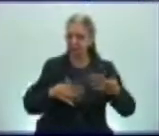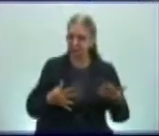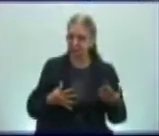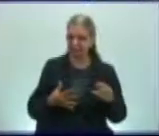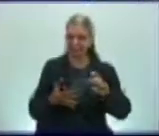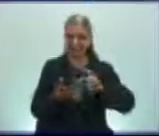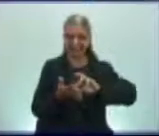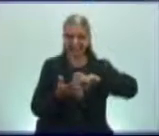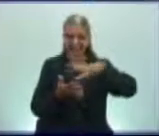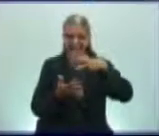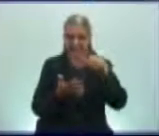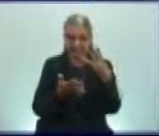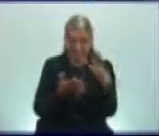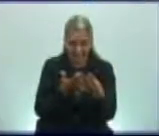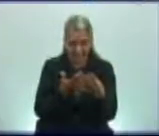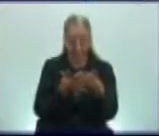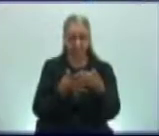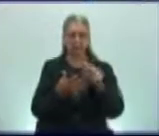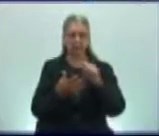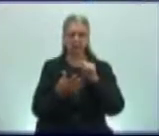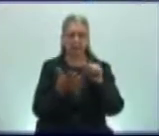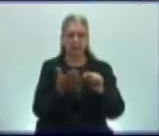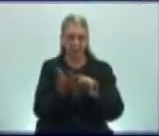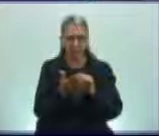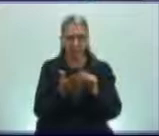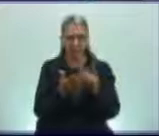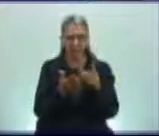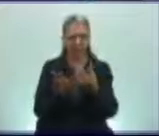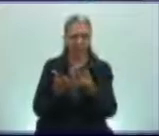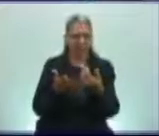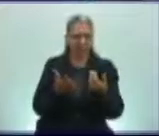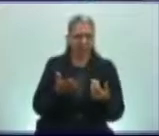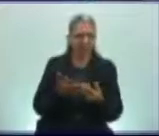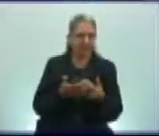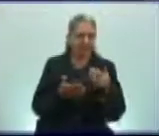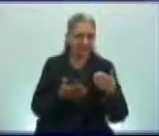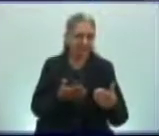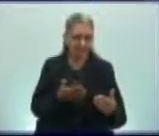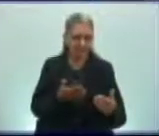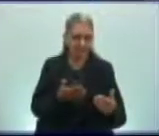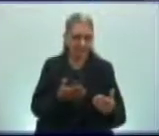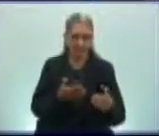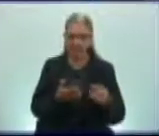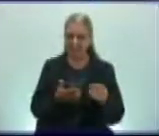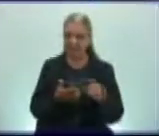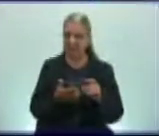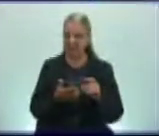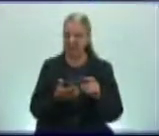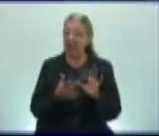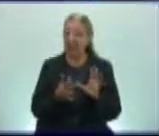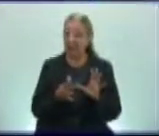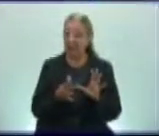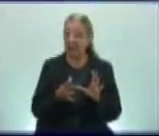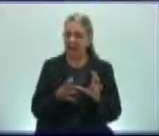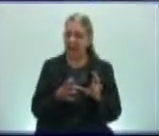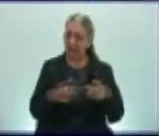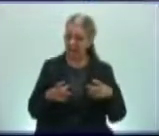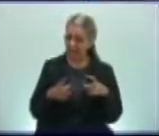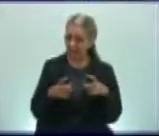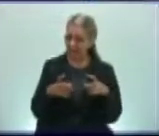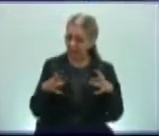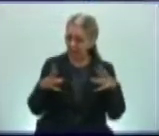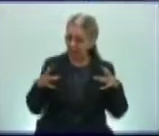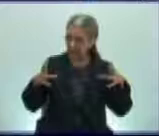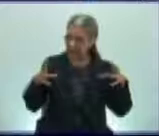delanteras. Cuando las ruedas grandes han dado 60 vueltas, ¿cuántas vueltas han dado las